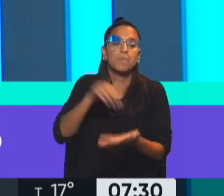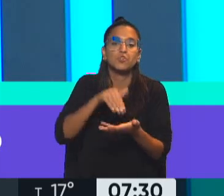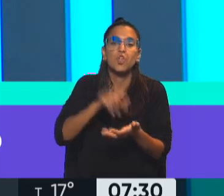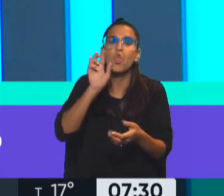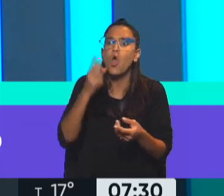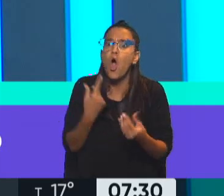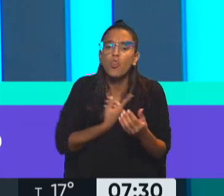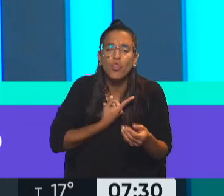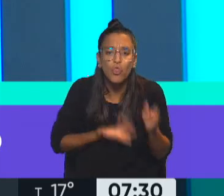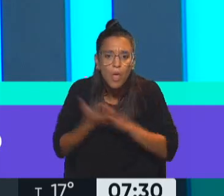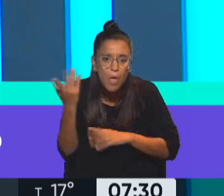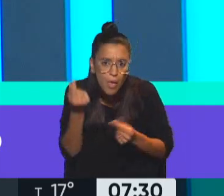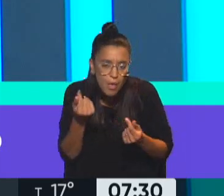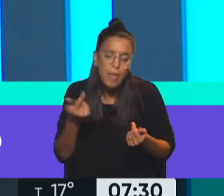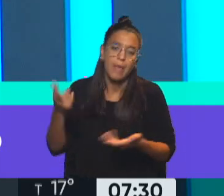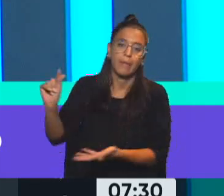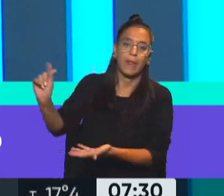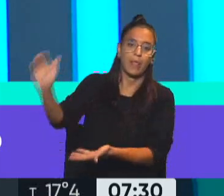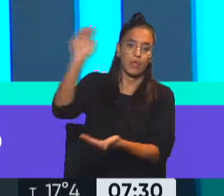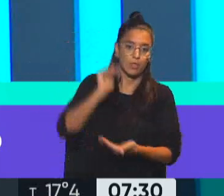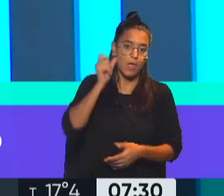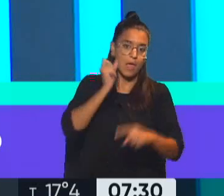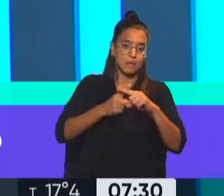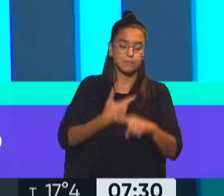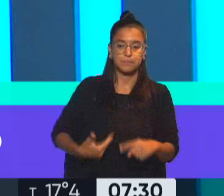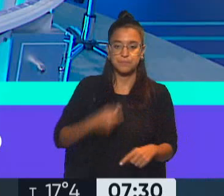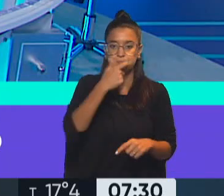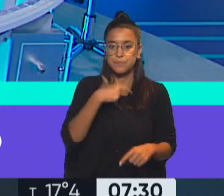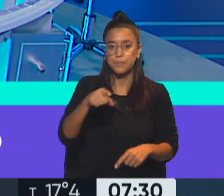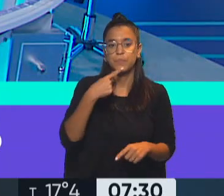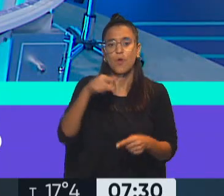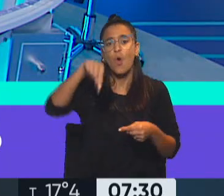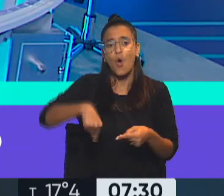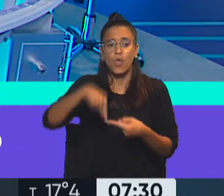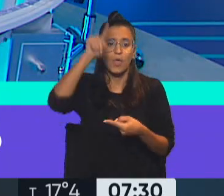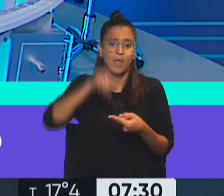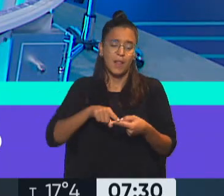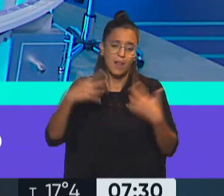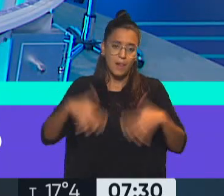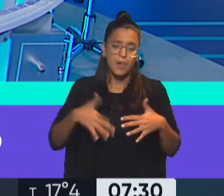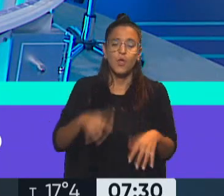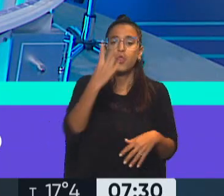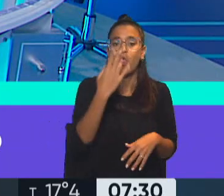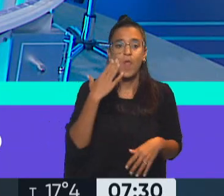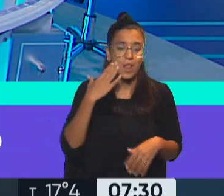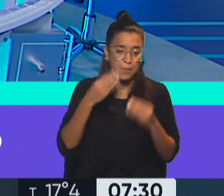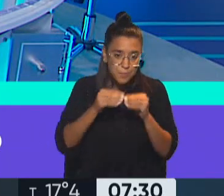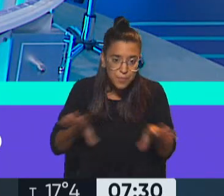dólares que tomó como crédito por el fondo monetario el ex presidente max sartenes una larguísima jornada comienza a las 14 de